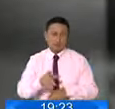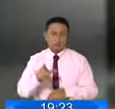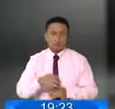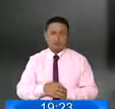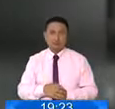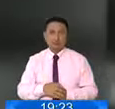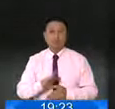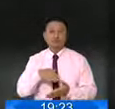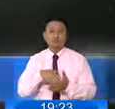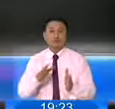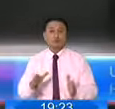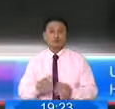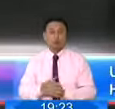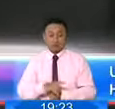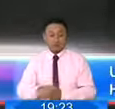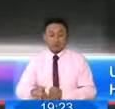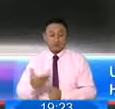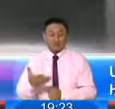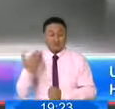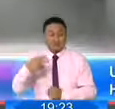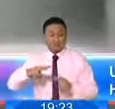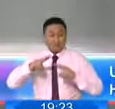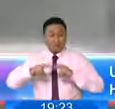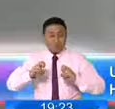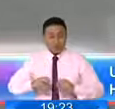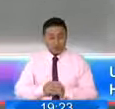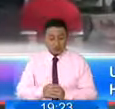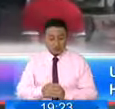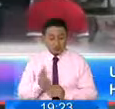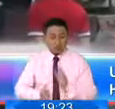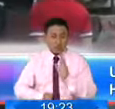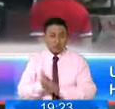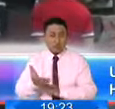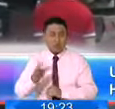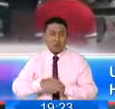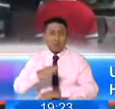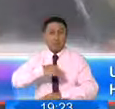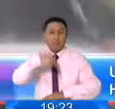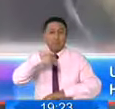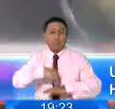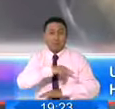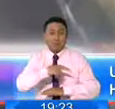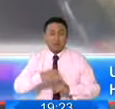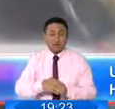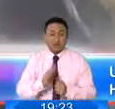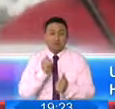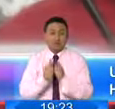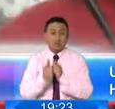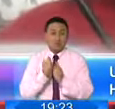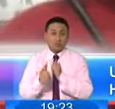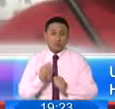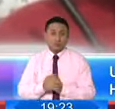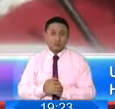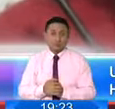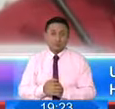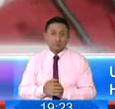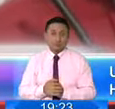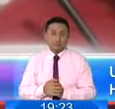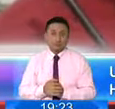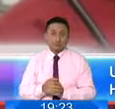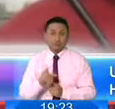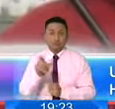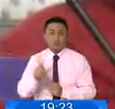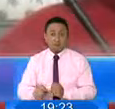Los estudiantes, según las primeras investigaciones, se dirigían hacia la ciudad de Manta a un evento deportivo. Se cortó, se inmovilizó